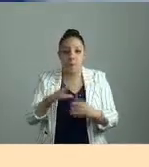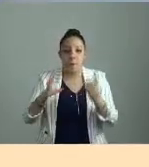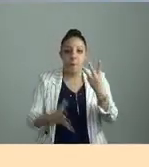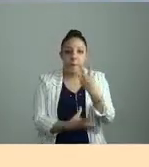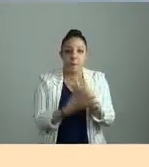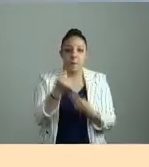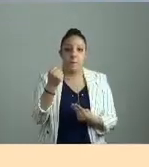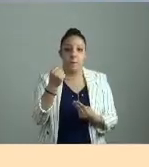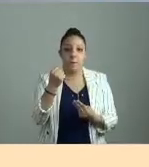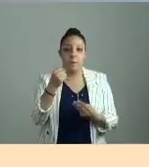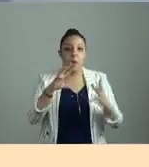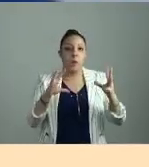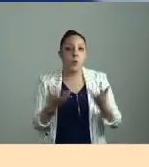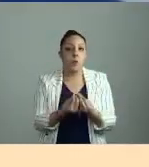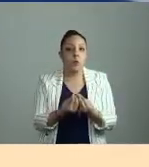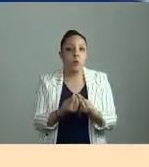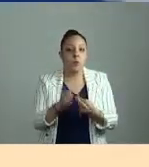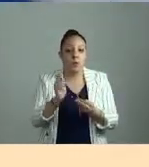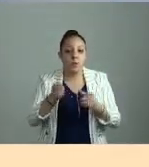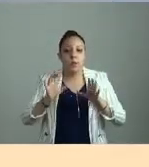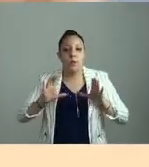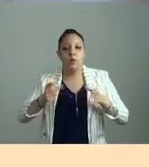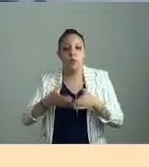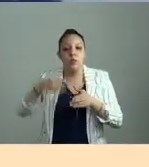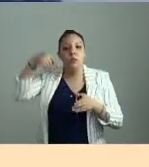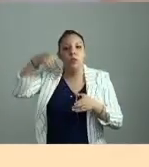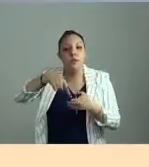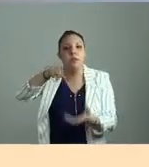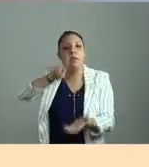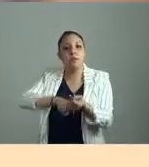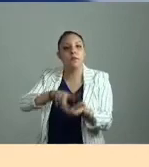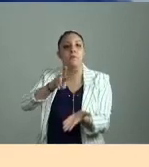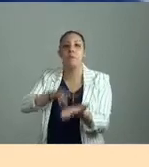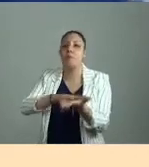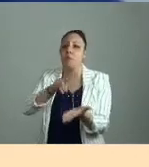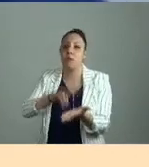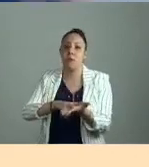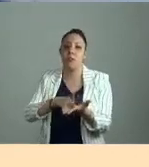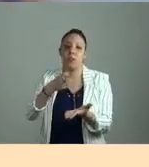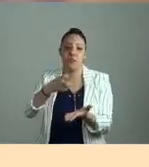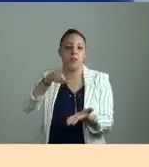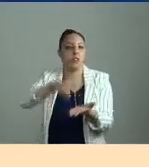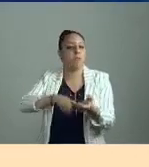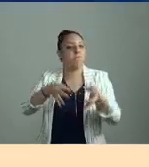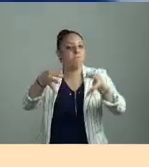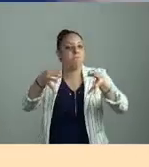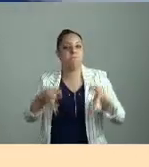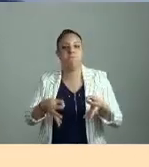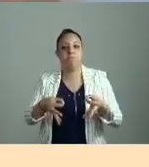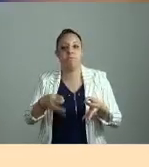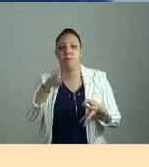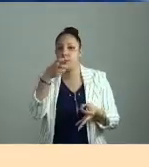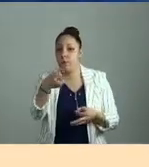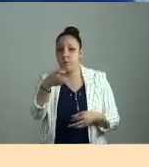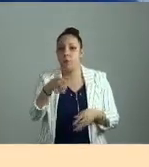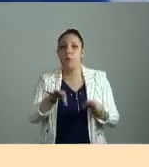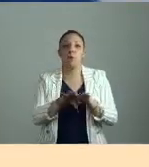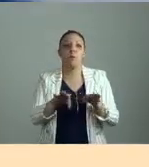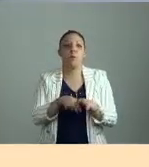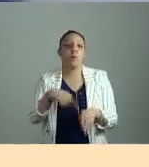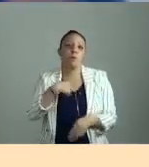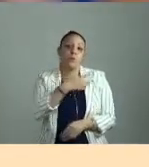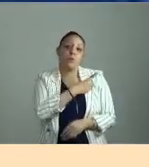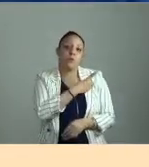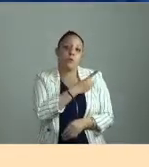comunitario que significa no te enfrentas individualmente aislada al estado